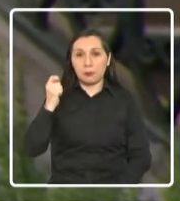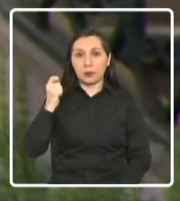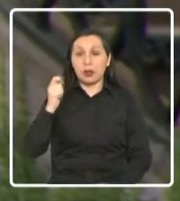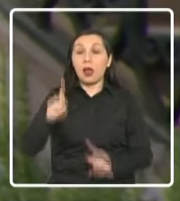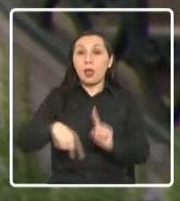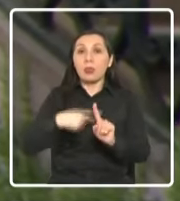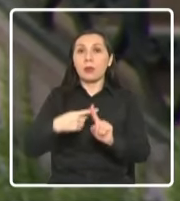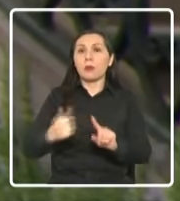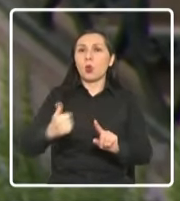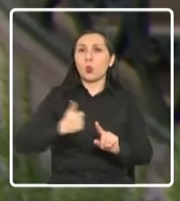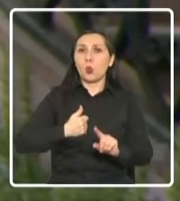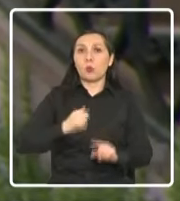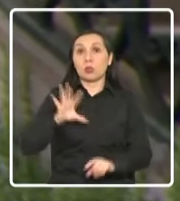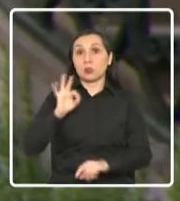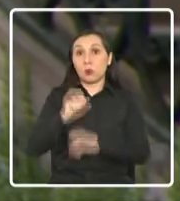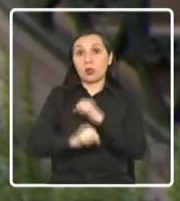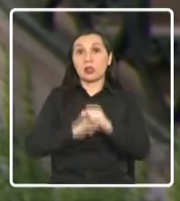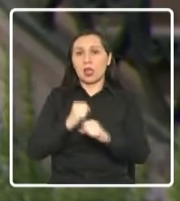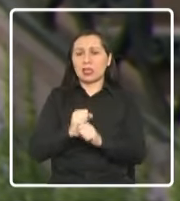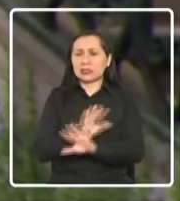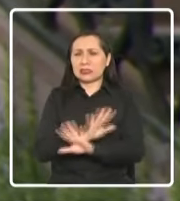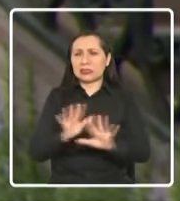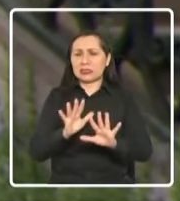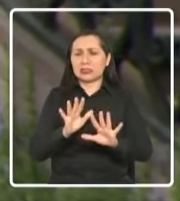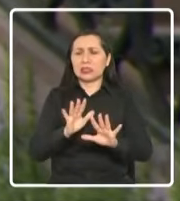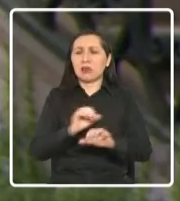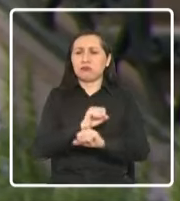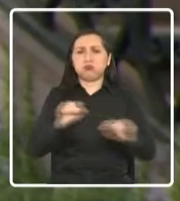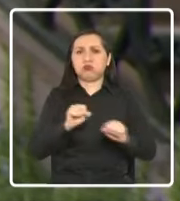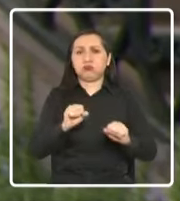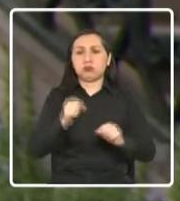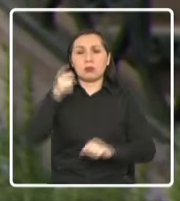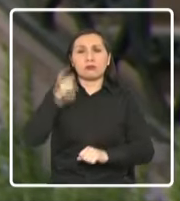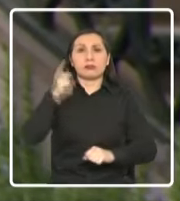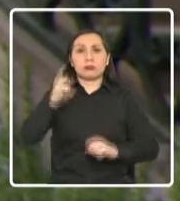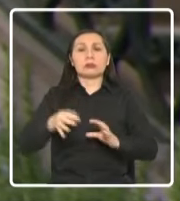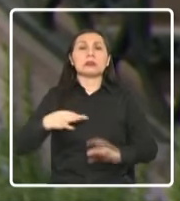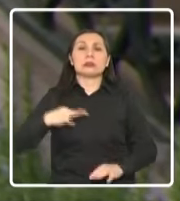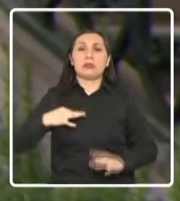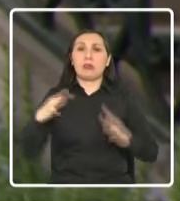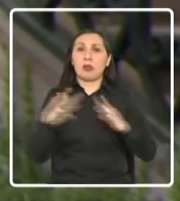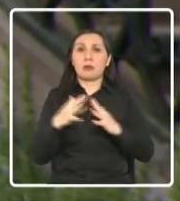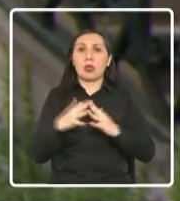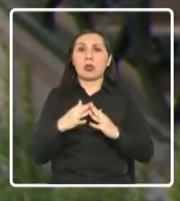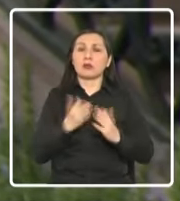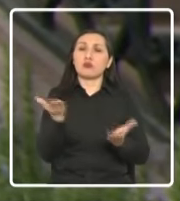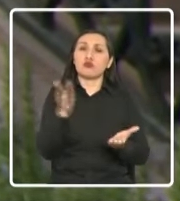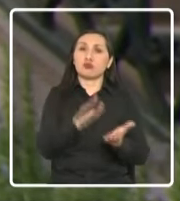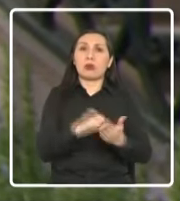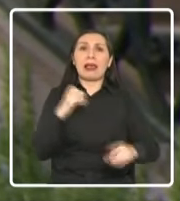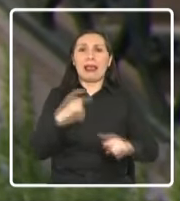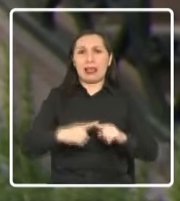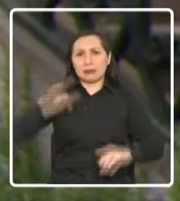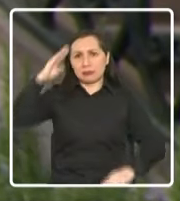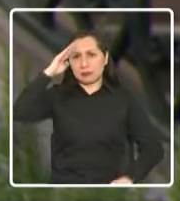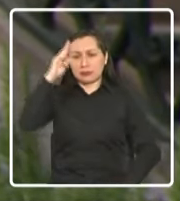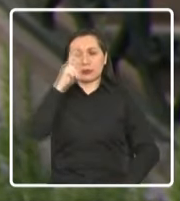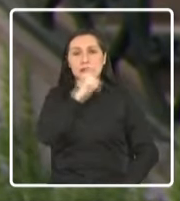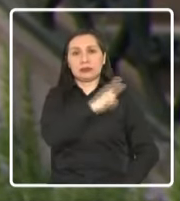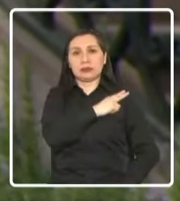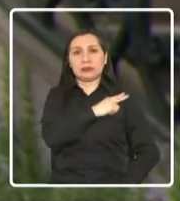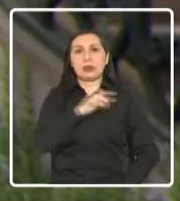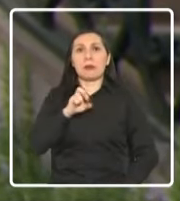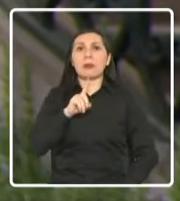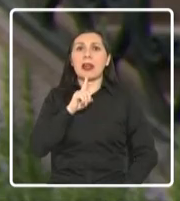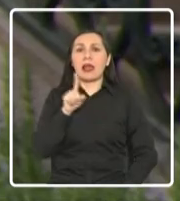además, se cumplirá medio siglo del vil atentado con el que la dictadura civil militar según la vida del excomandante en jefe del palabras